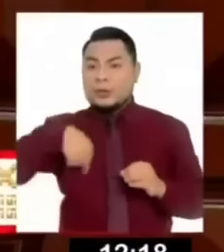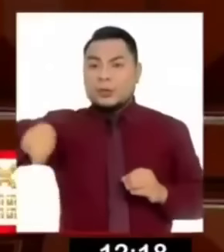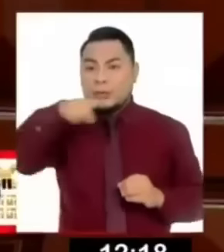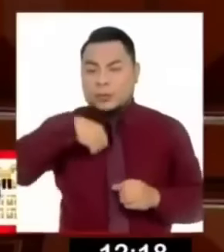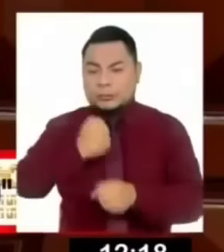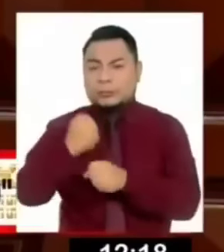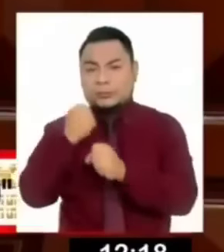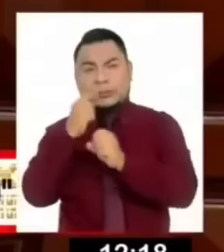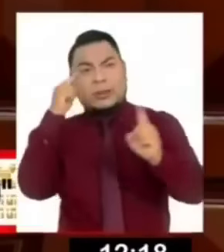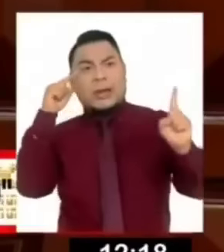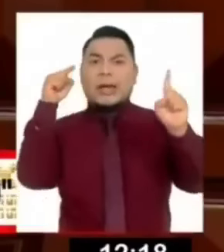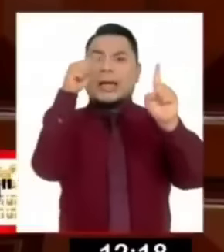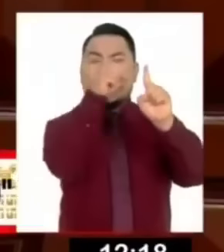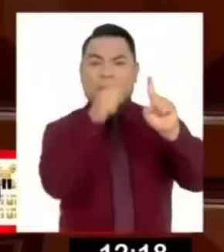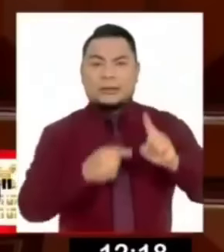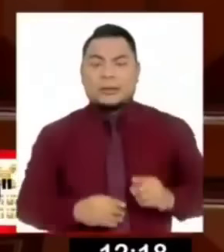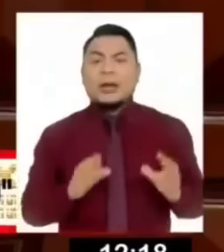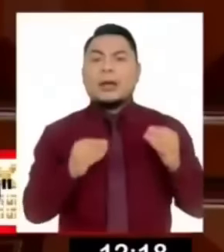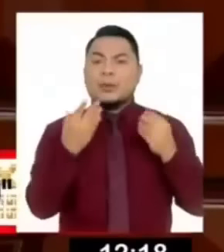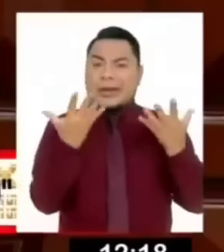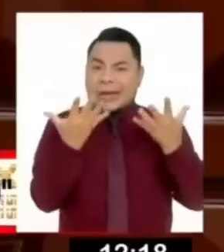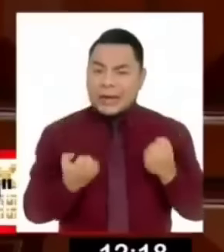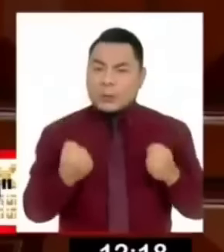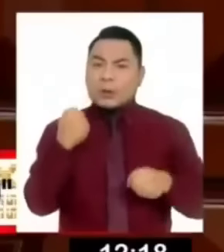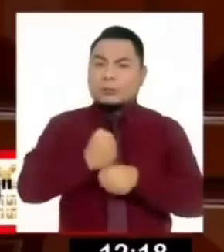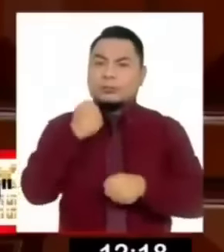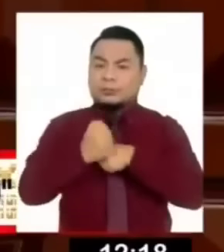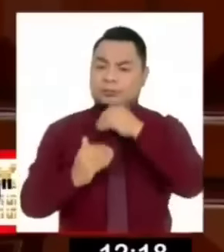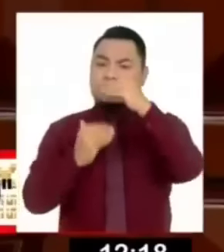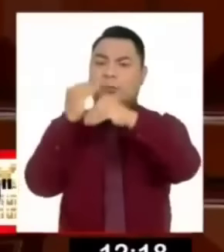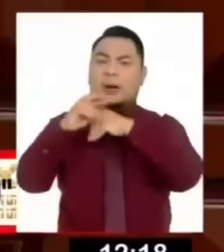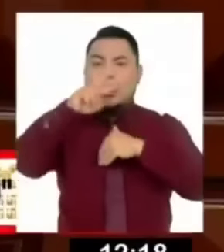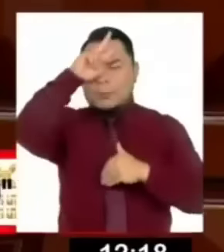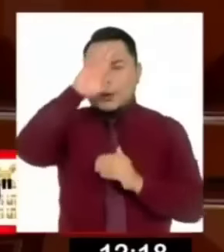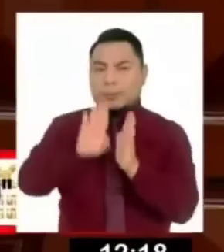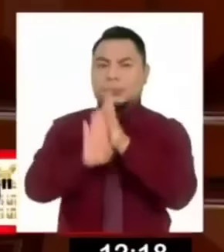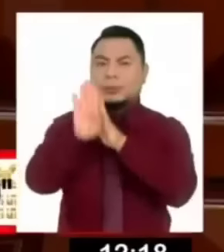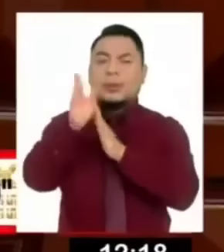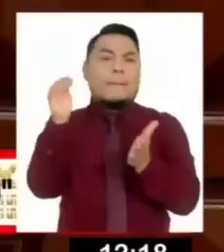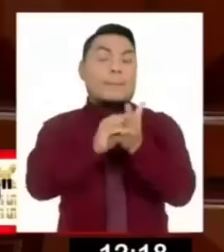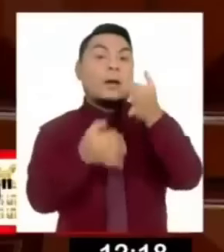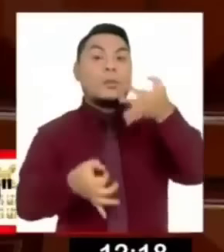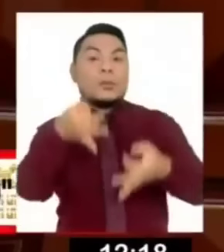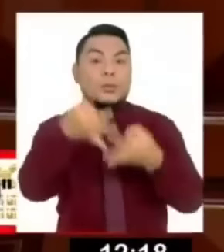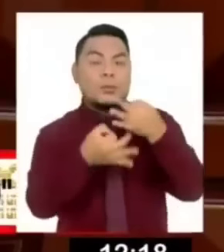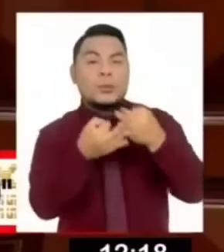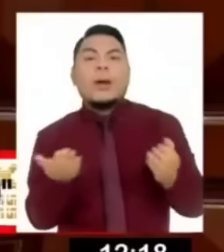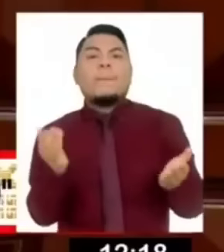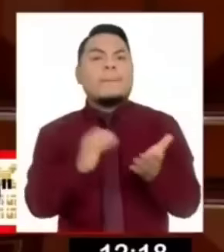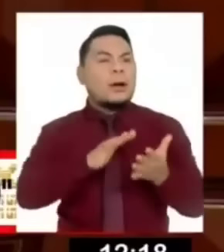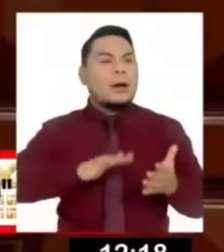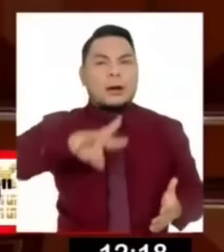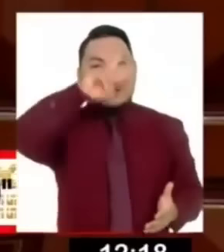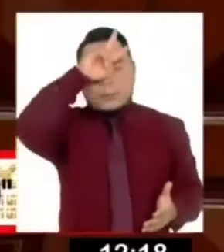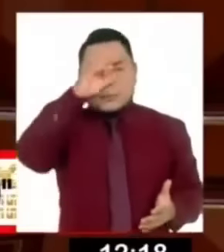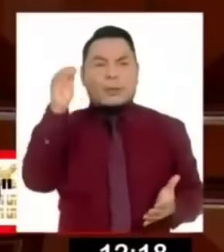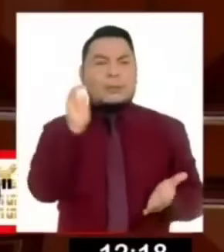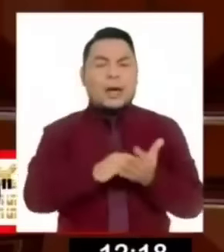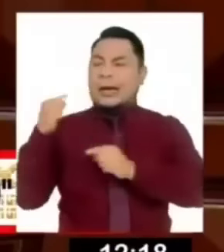apuntamos, porque queremos construir un país más próspero, más justo, un país donde una